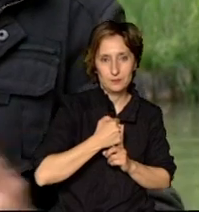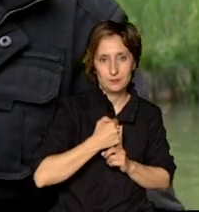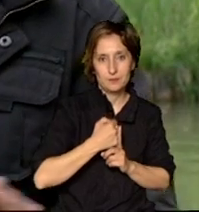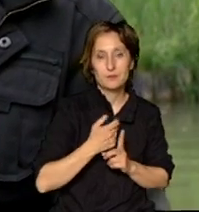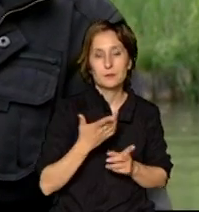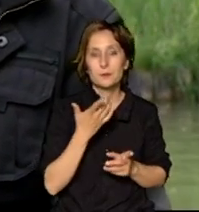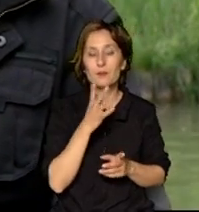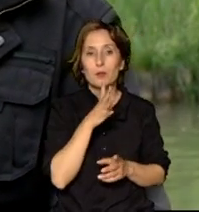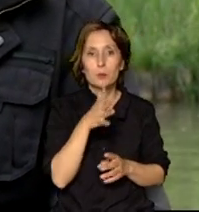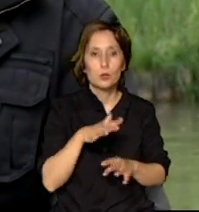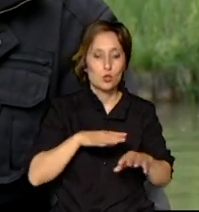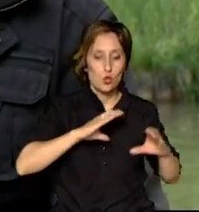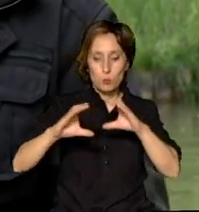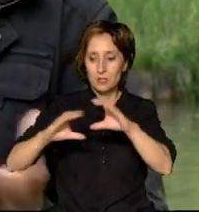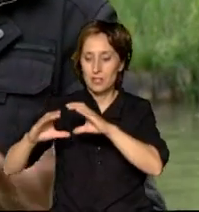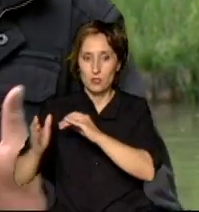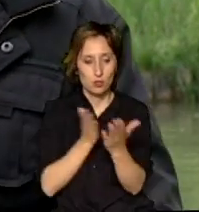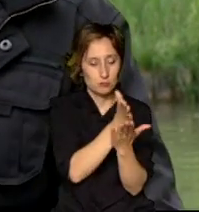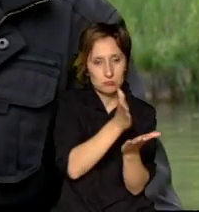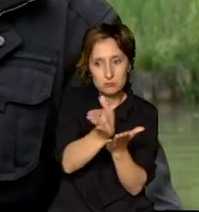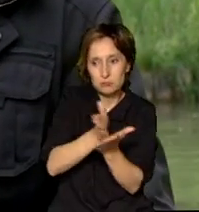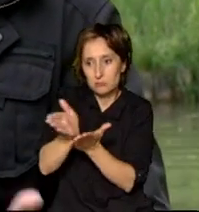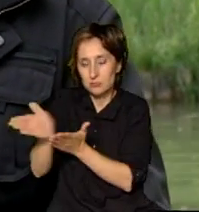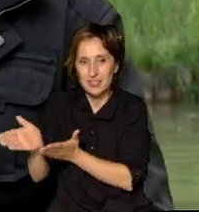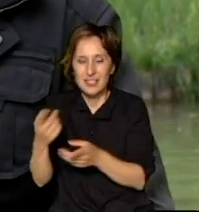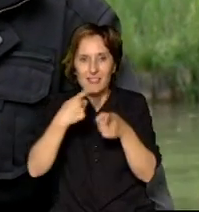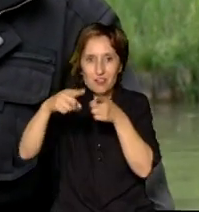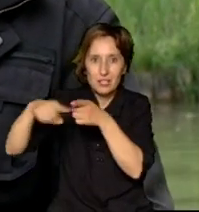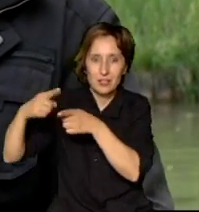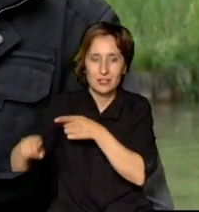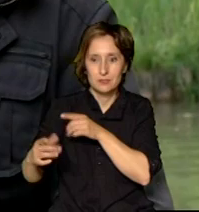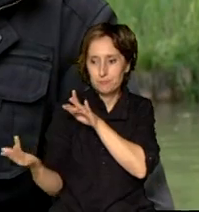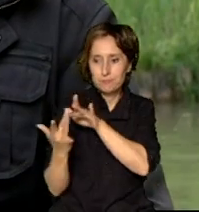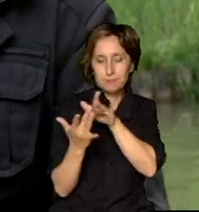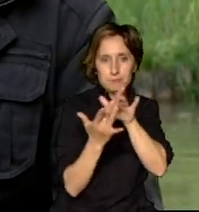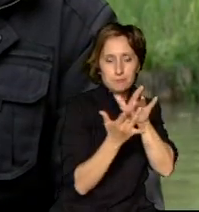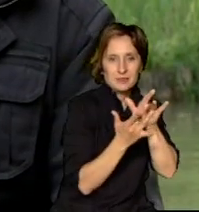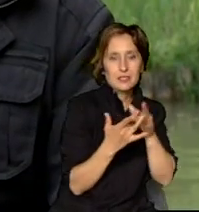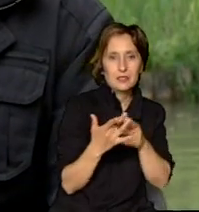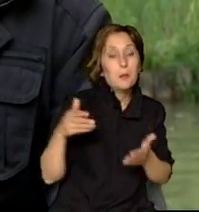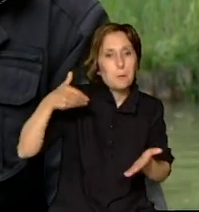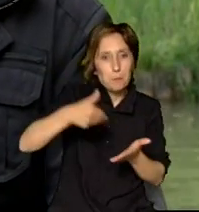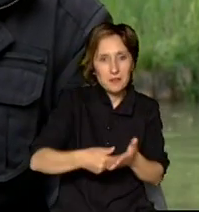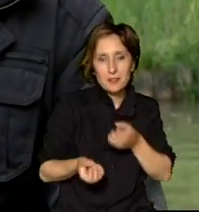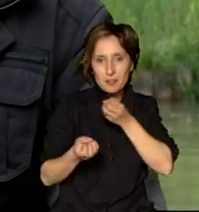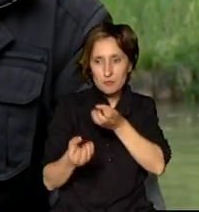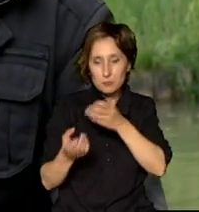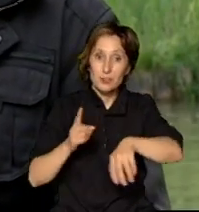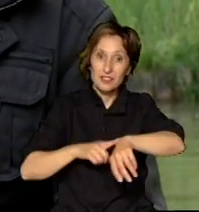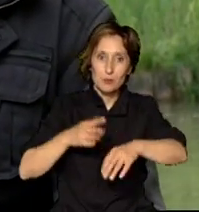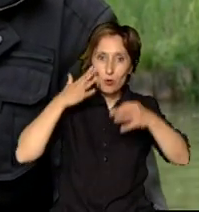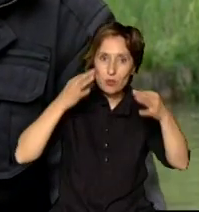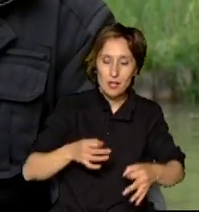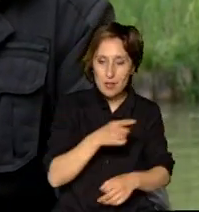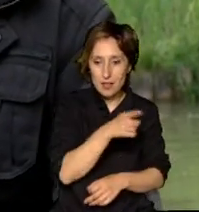más canales de comunicación, pues claro, se te va a pedir una mayor información y además a tiempo real, como decía,